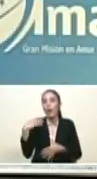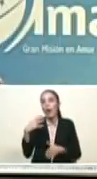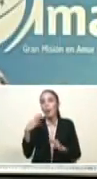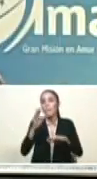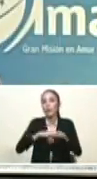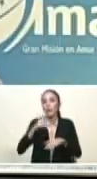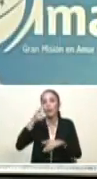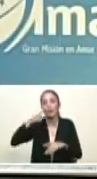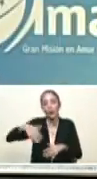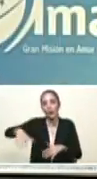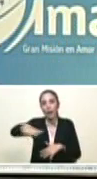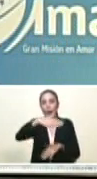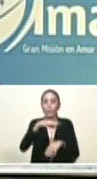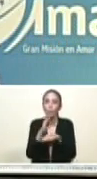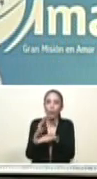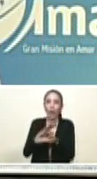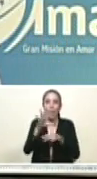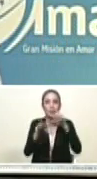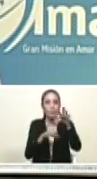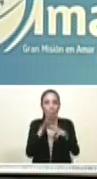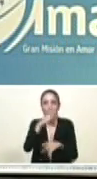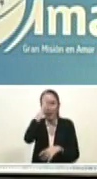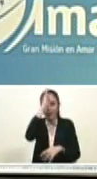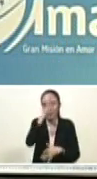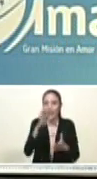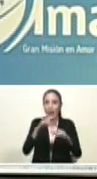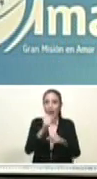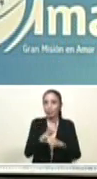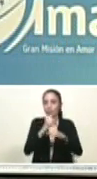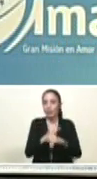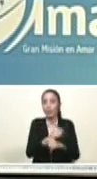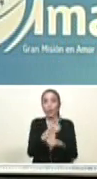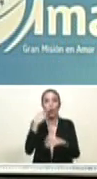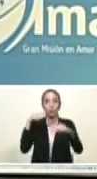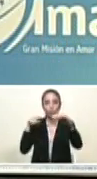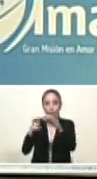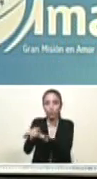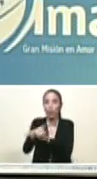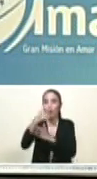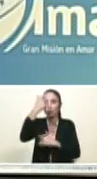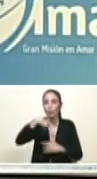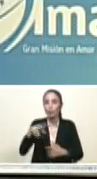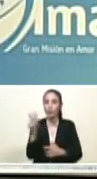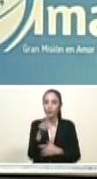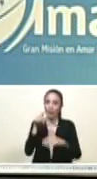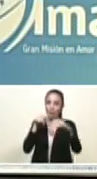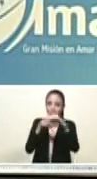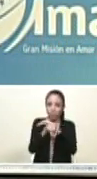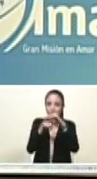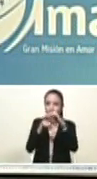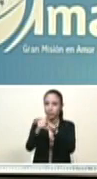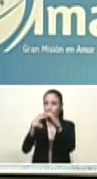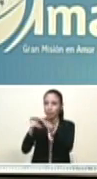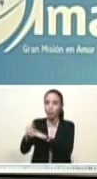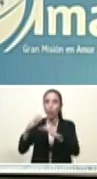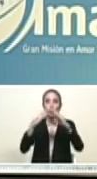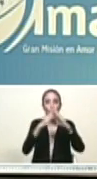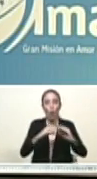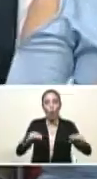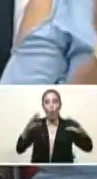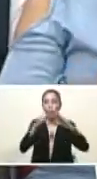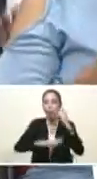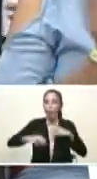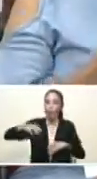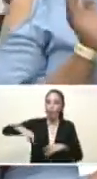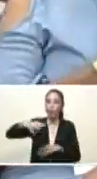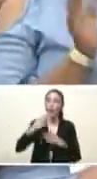animales, está cuidando los animales. Hasta allá tiene que llegar el movimiento Somos Venezuela, con el carné